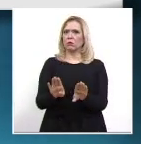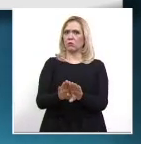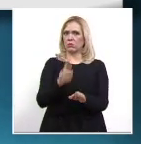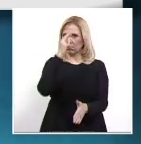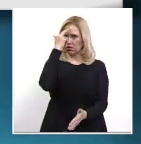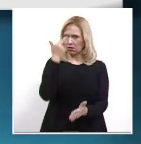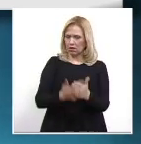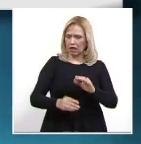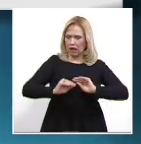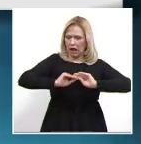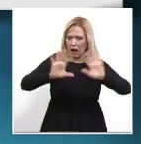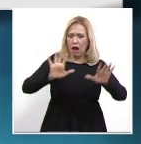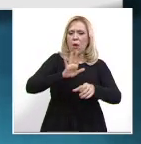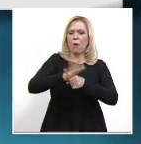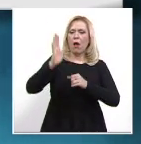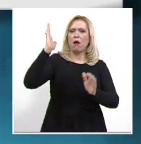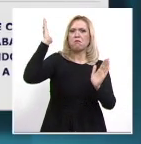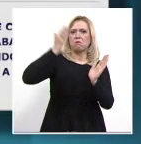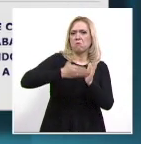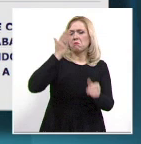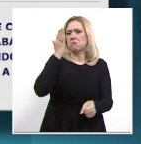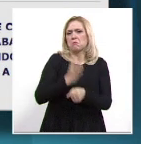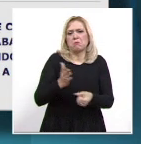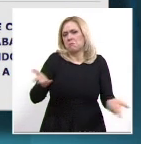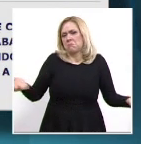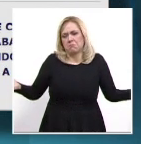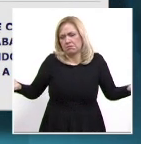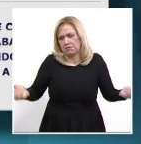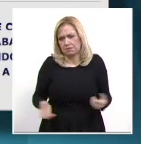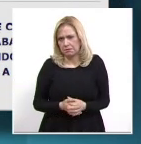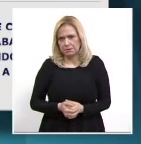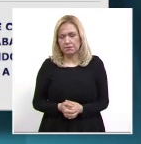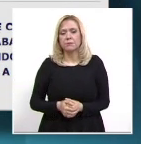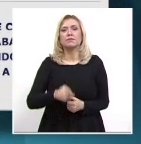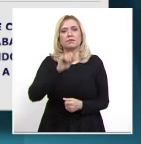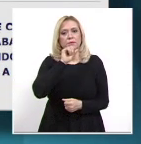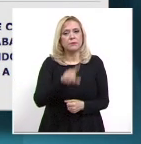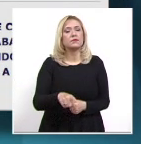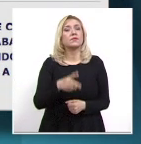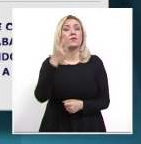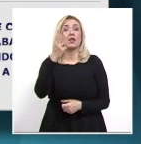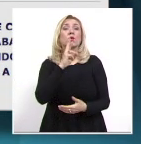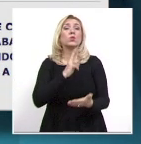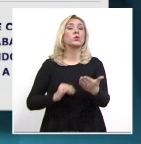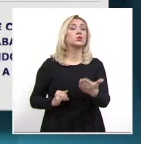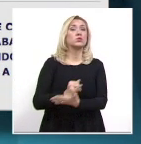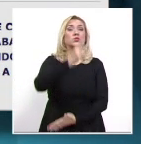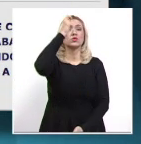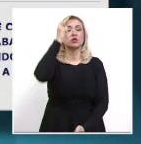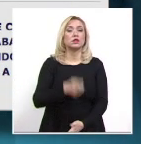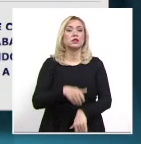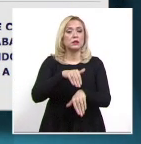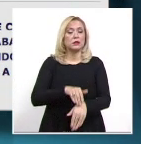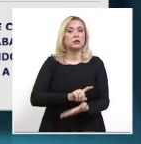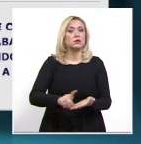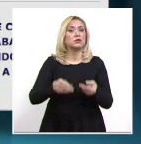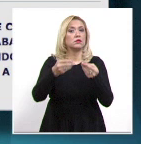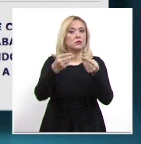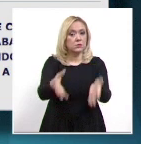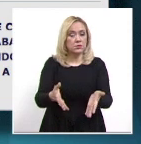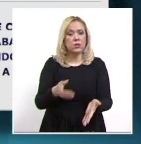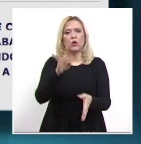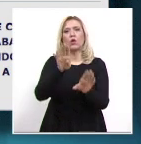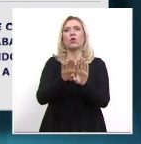las penas ni de taxatividad. De la segunda sala se publican 3 jurisprudencias, una sobre accesibilidad